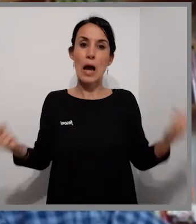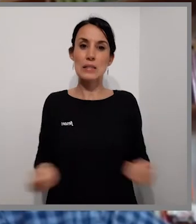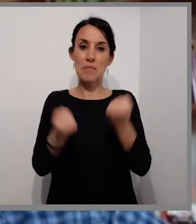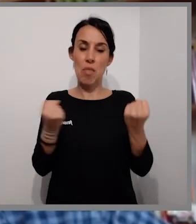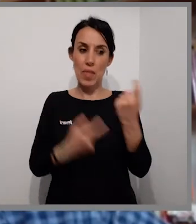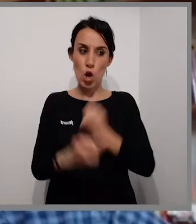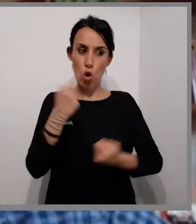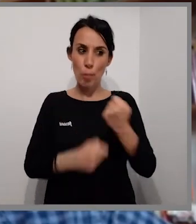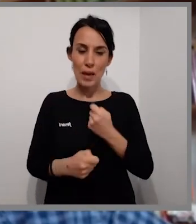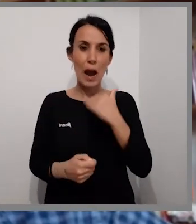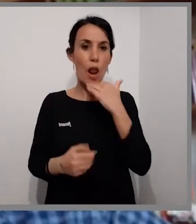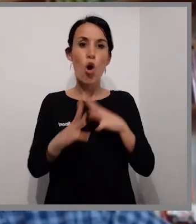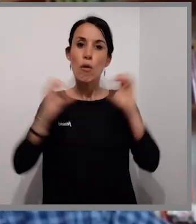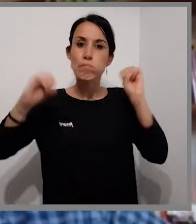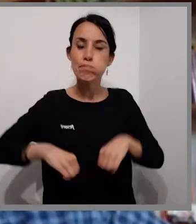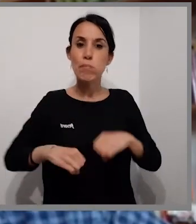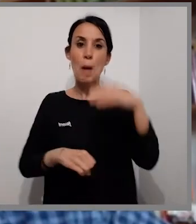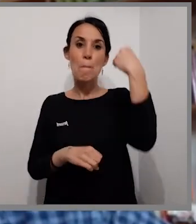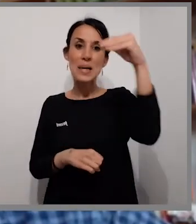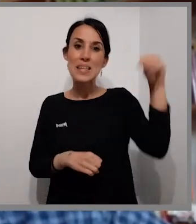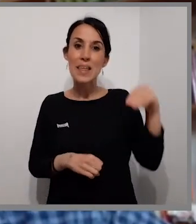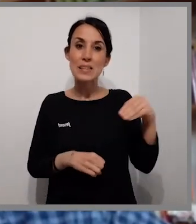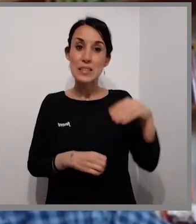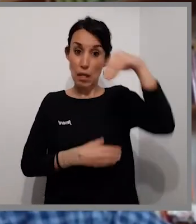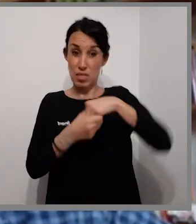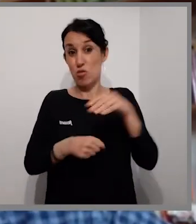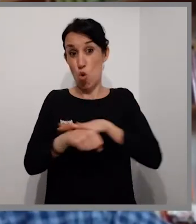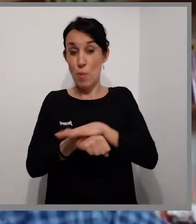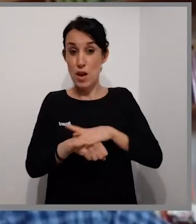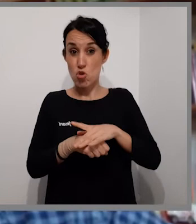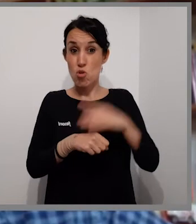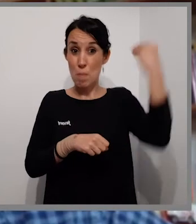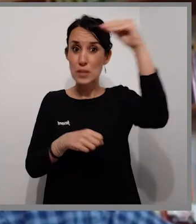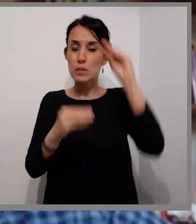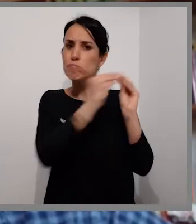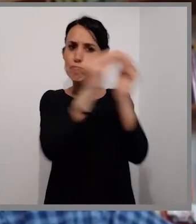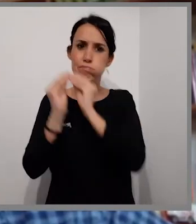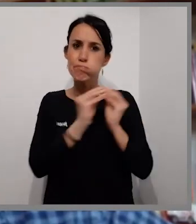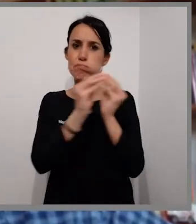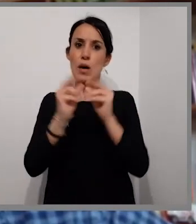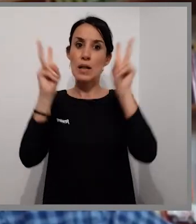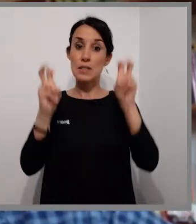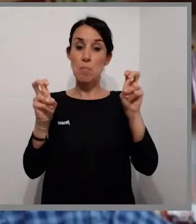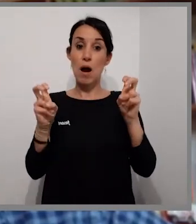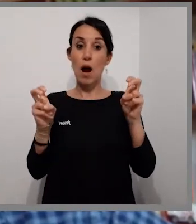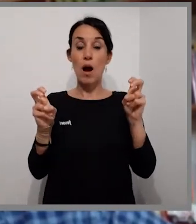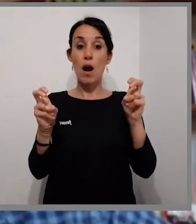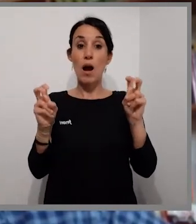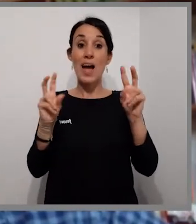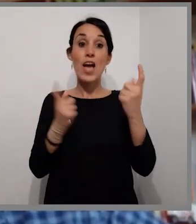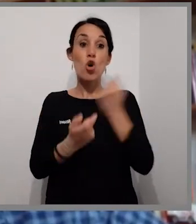la actividad económica. ¿Hay consenso entre los presidentes dentro del gobierno a la hora de plantear cuándo debe finalizar